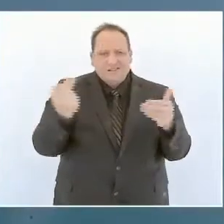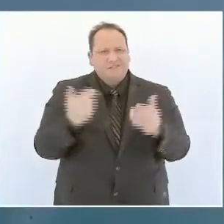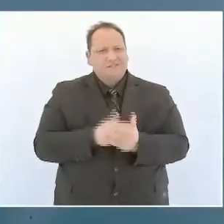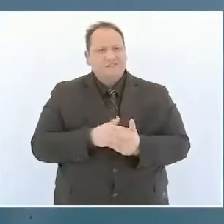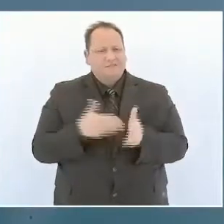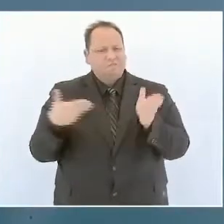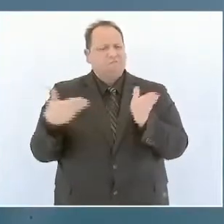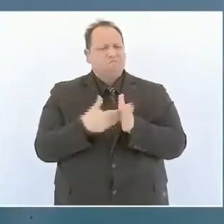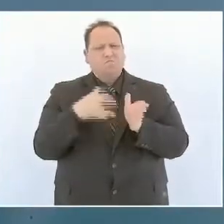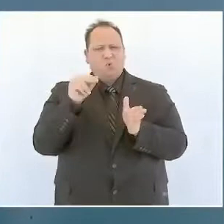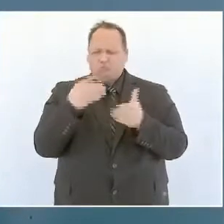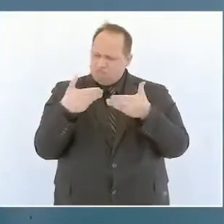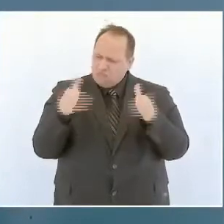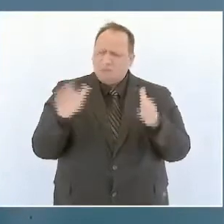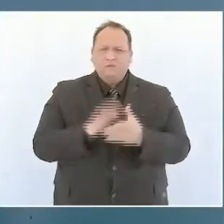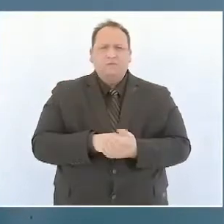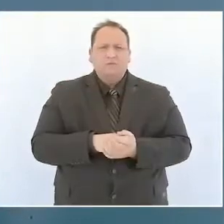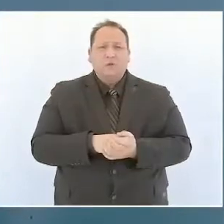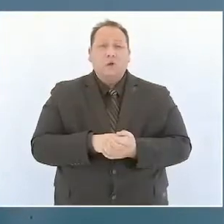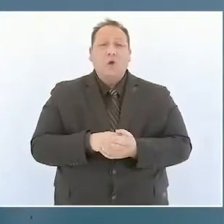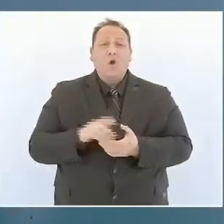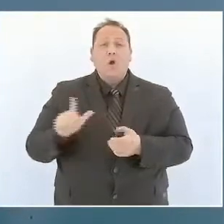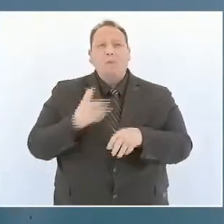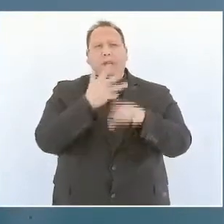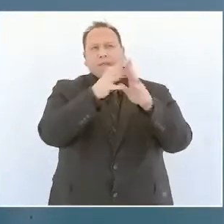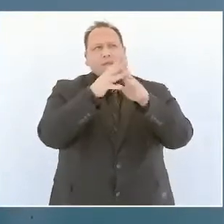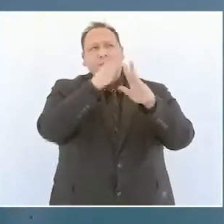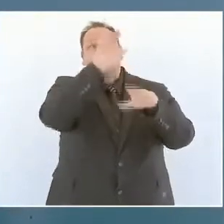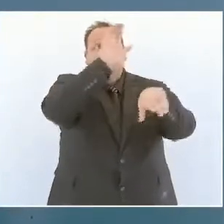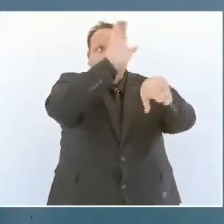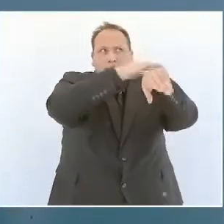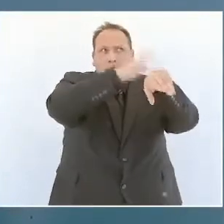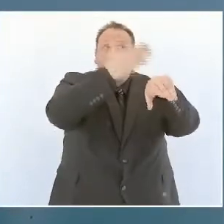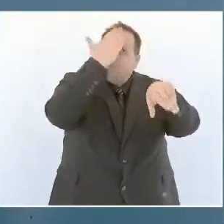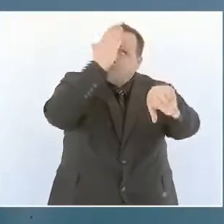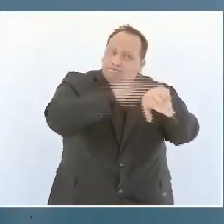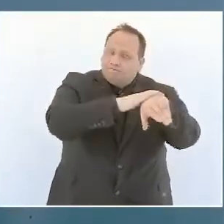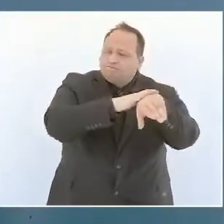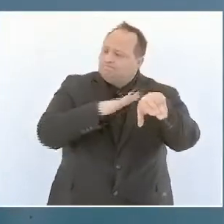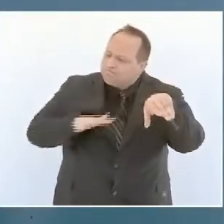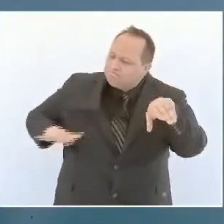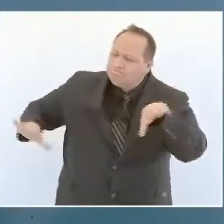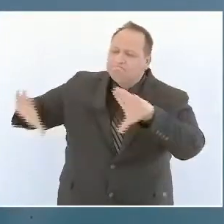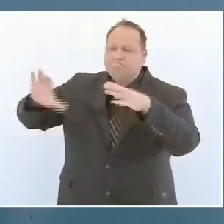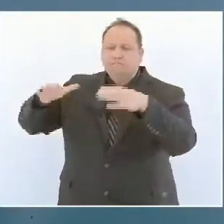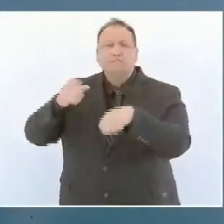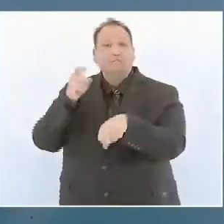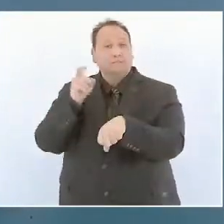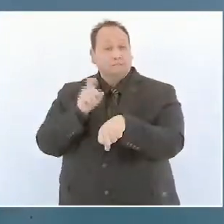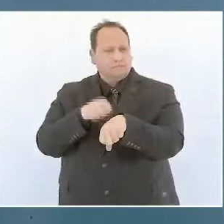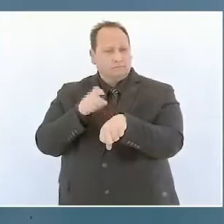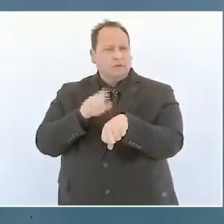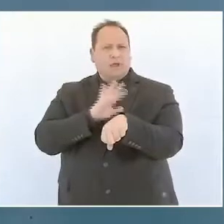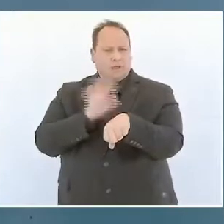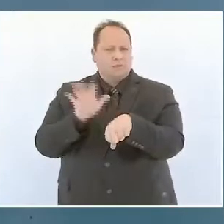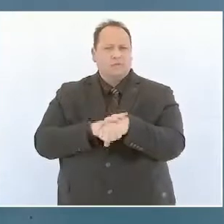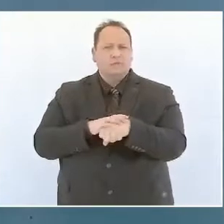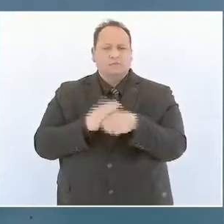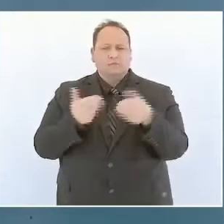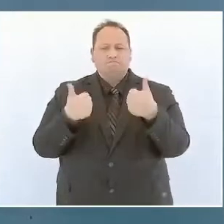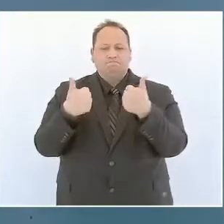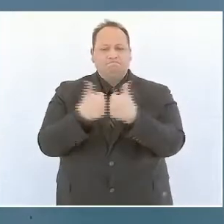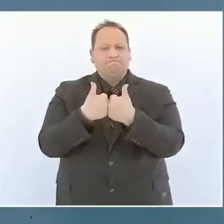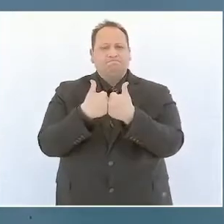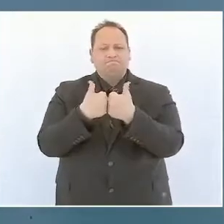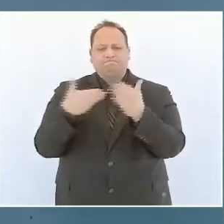y convencer al gobierno de Estados Unidos de que ya es tiempo de que se